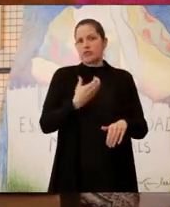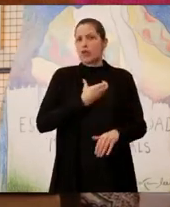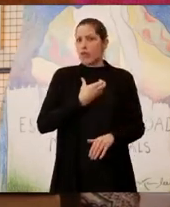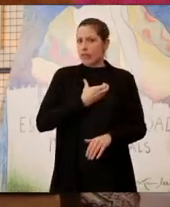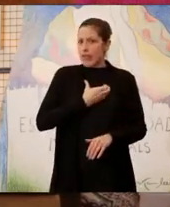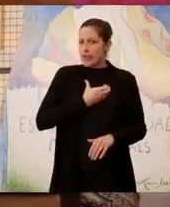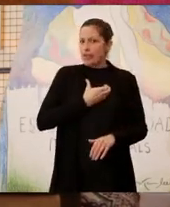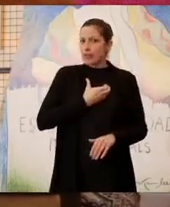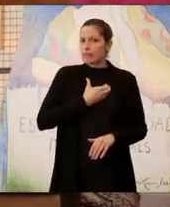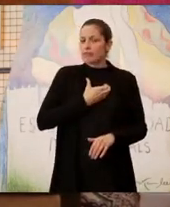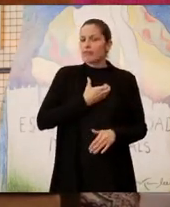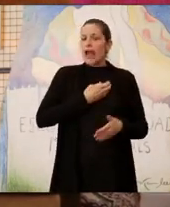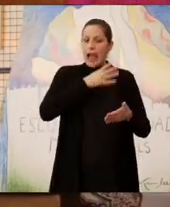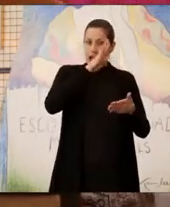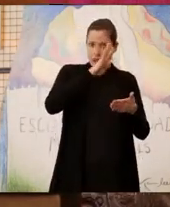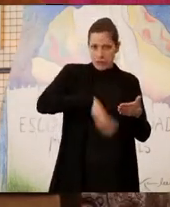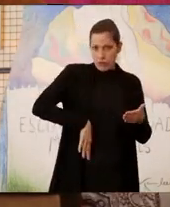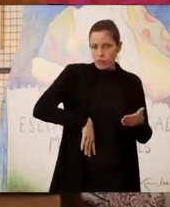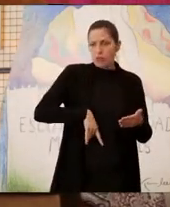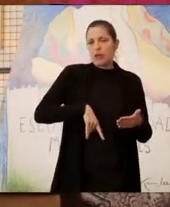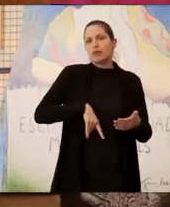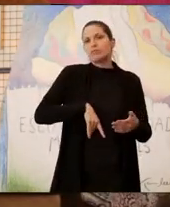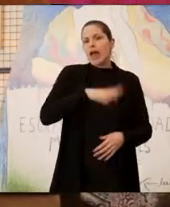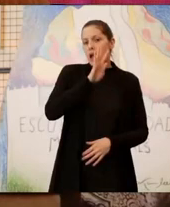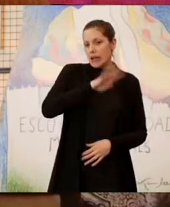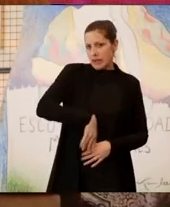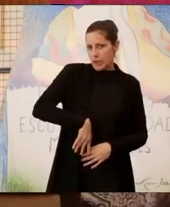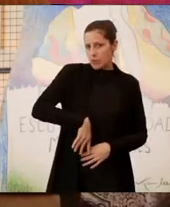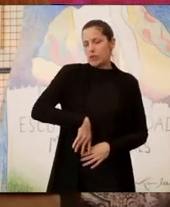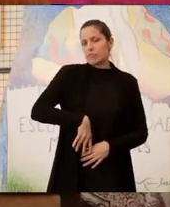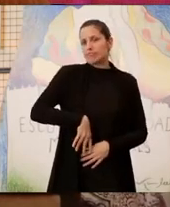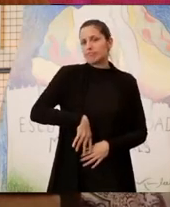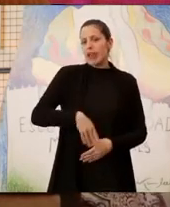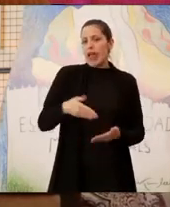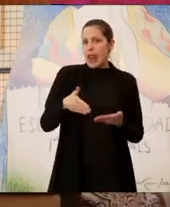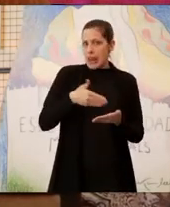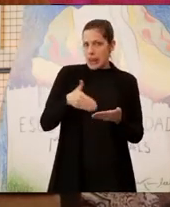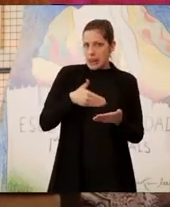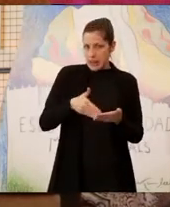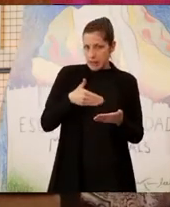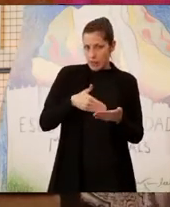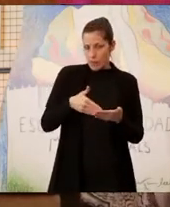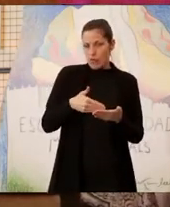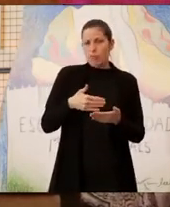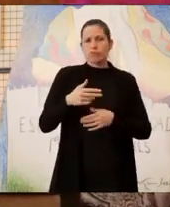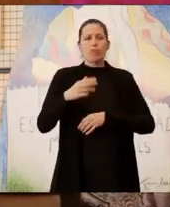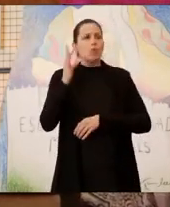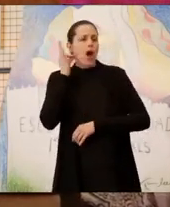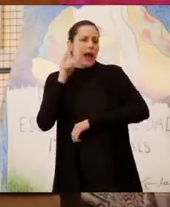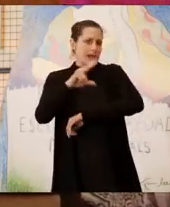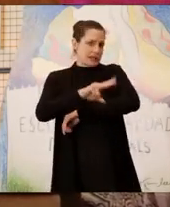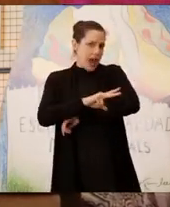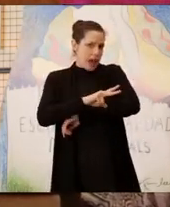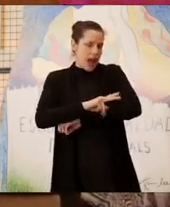escribió un libro escribieron un libro las que habían sido alcaldesas y que lo habían dejado y me pidieron que les hiciera el prólogo yo estuve leyendo aquello